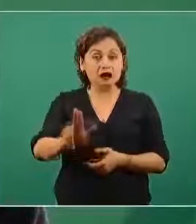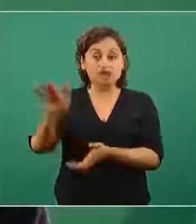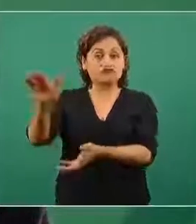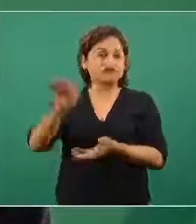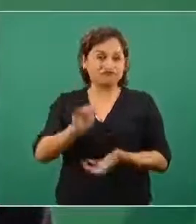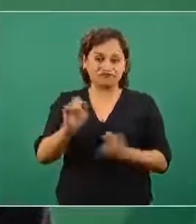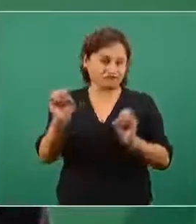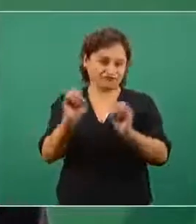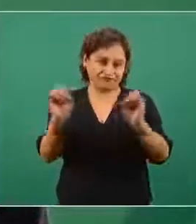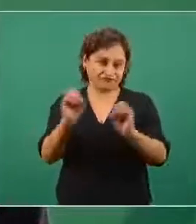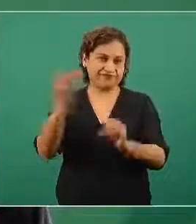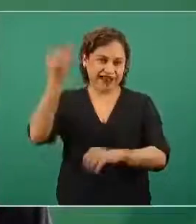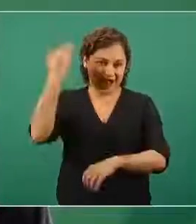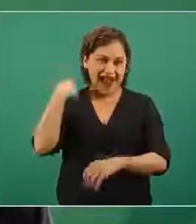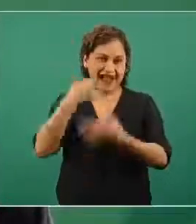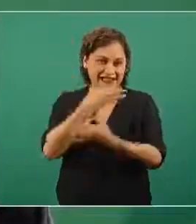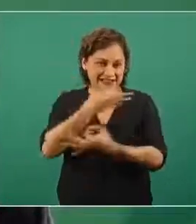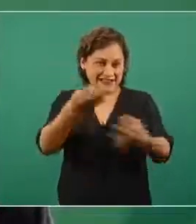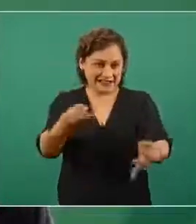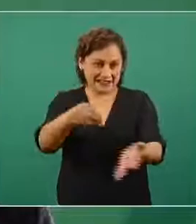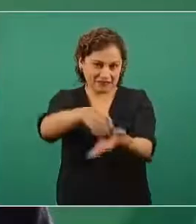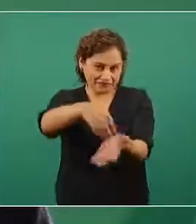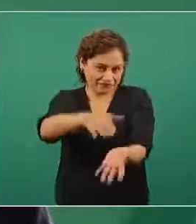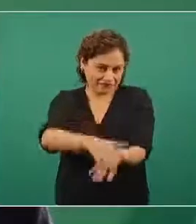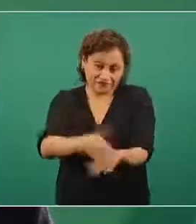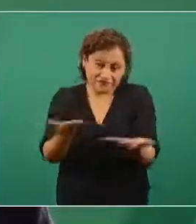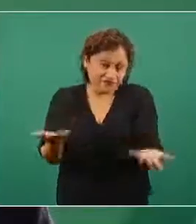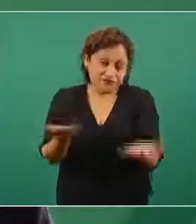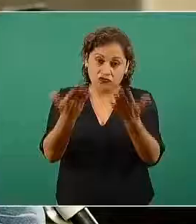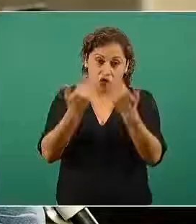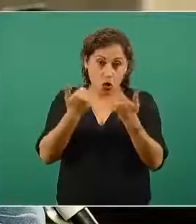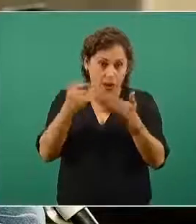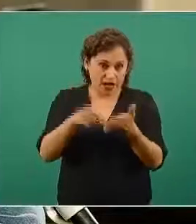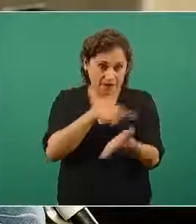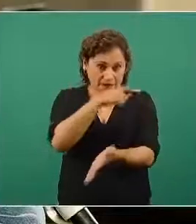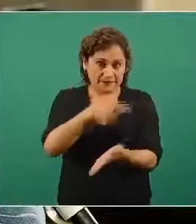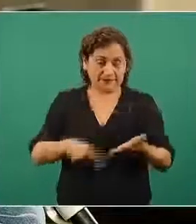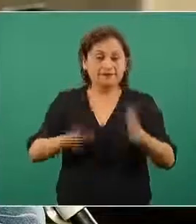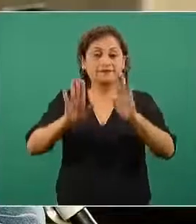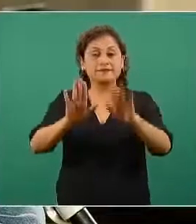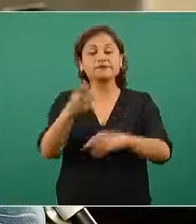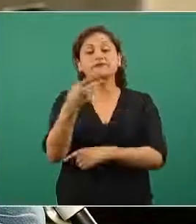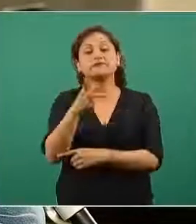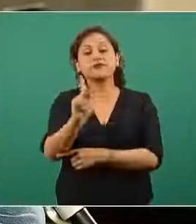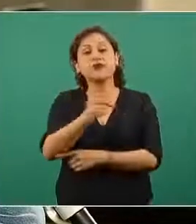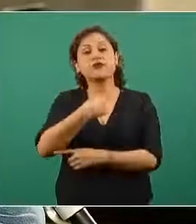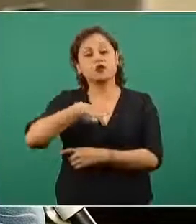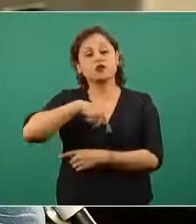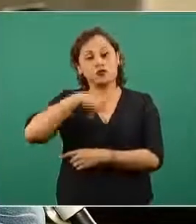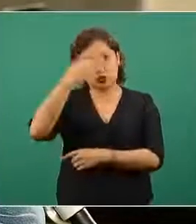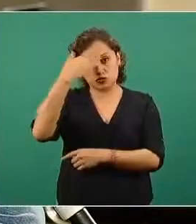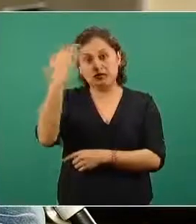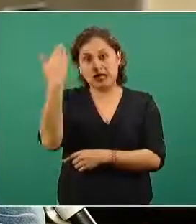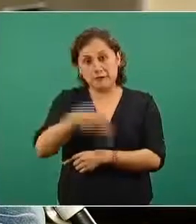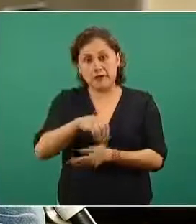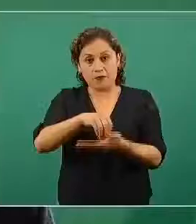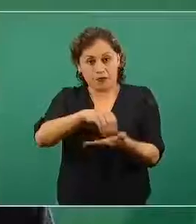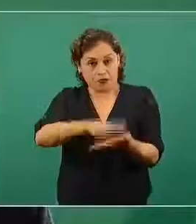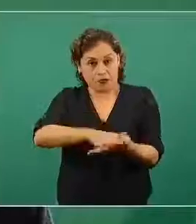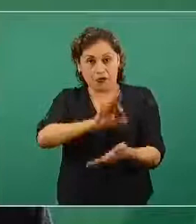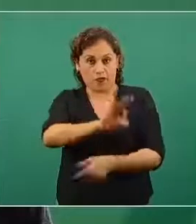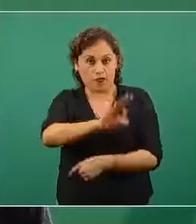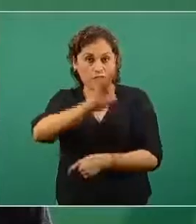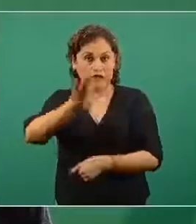lo que ya se había comunicado en semanas previas. De hecho, como sabemos, está programada ya una